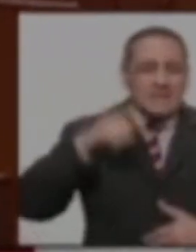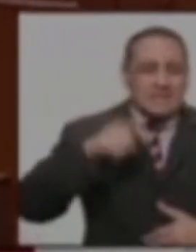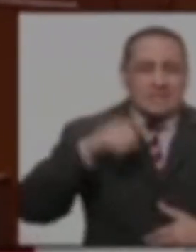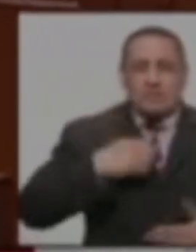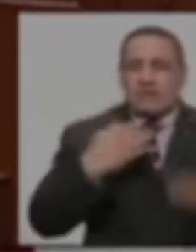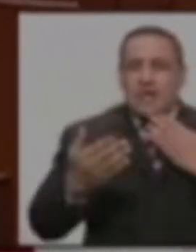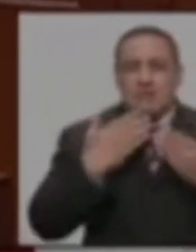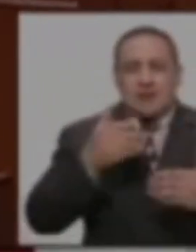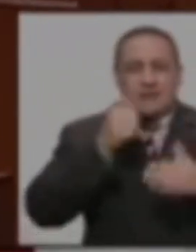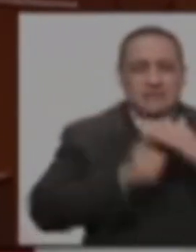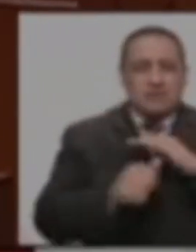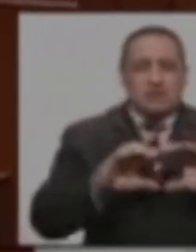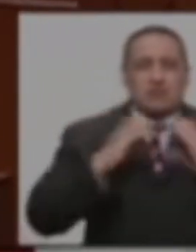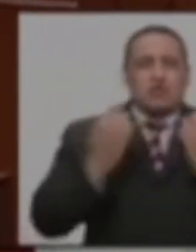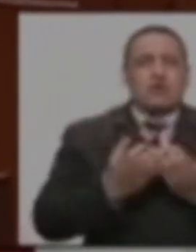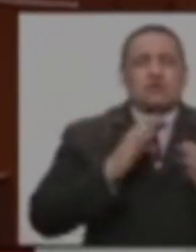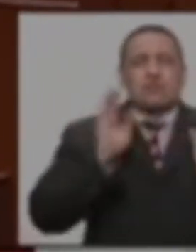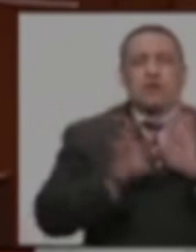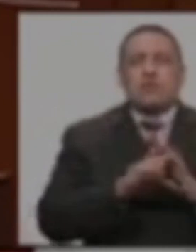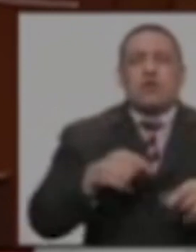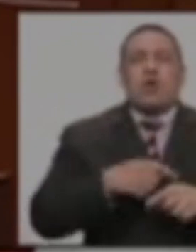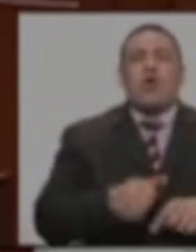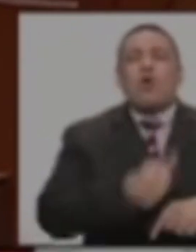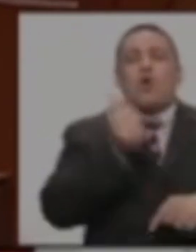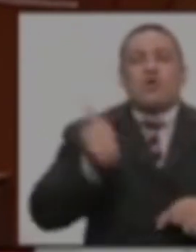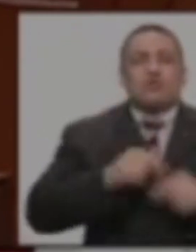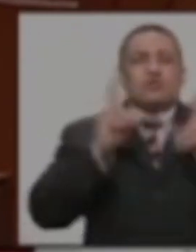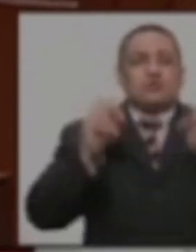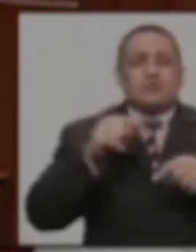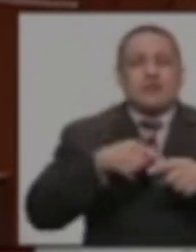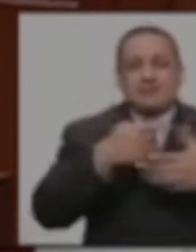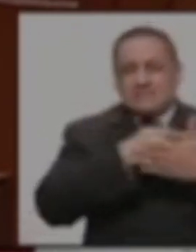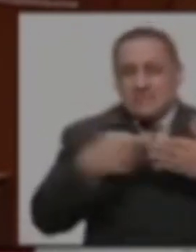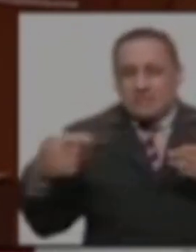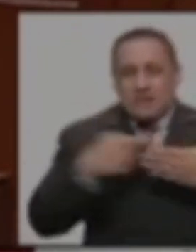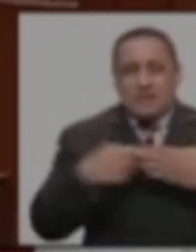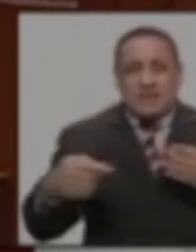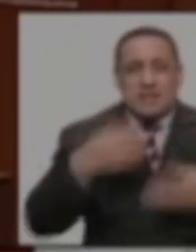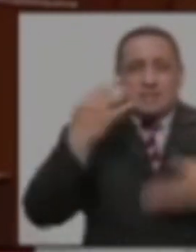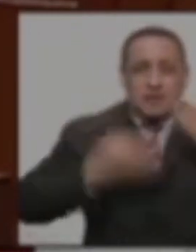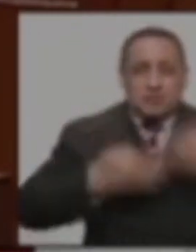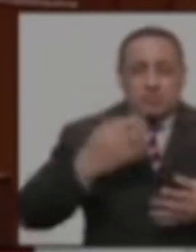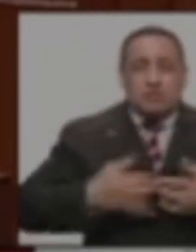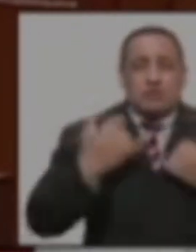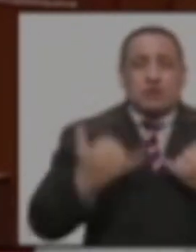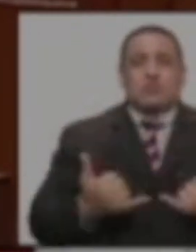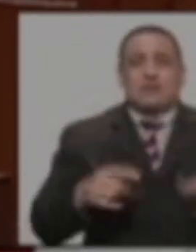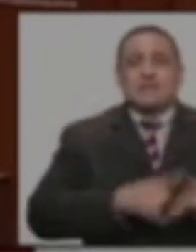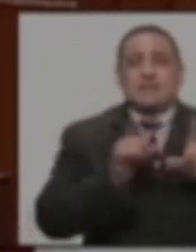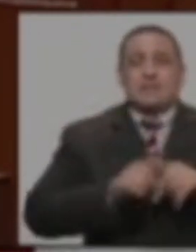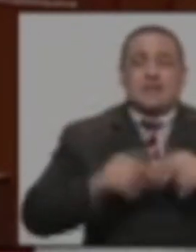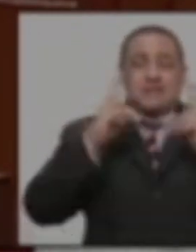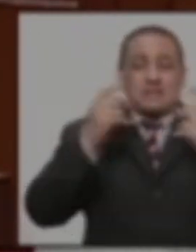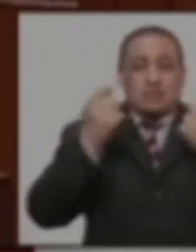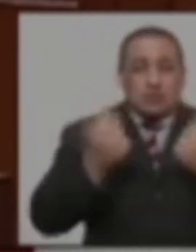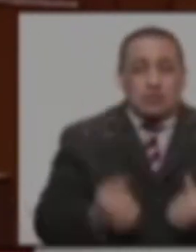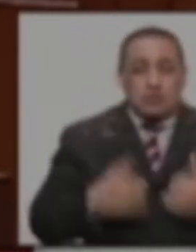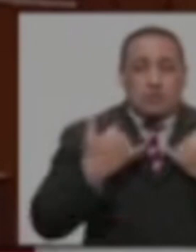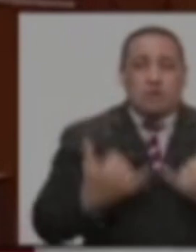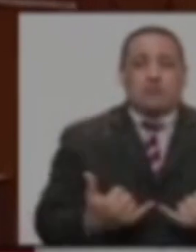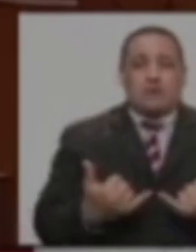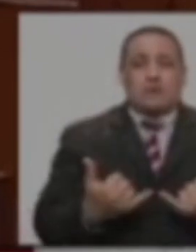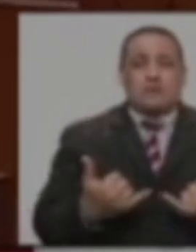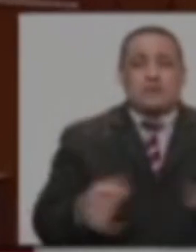quisiéramos discutir en el Congreso, digamos, en otro tema las próximas semanas. El presupuesto actual y el marco macroeconómico